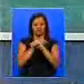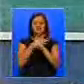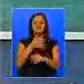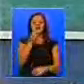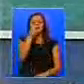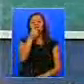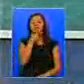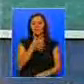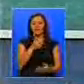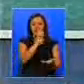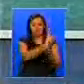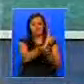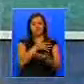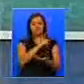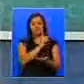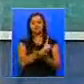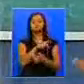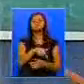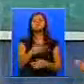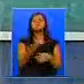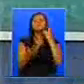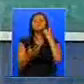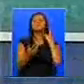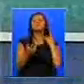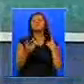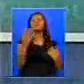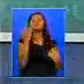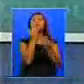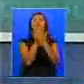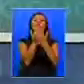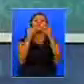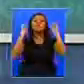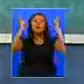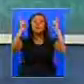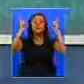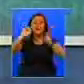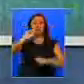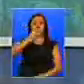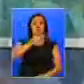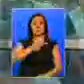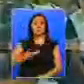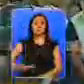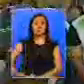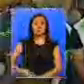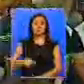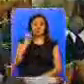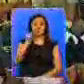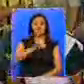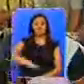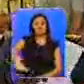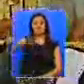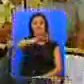Alex Camacho. Fue una propuesta de campaña del vicepresidente de la República hacia ustedes de